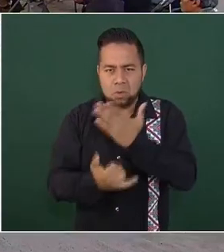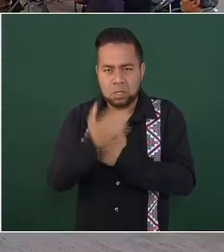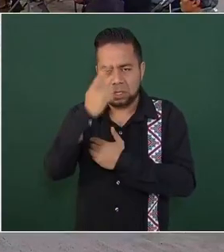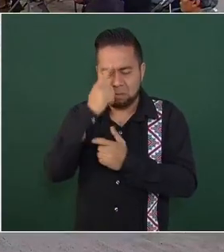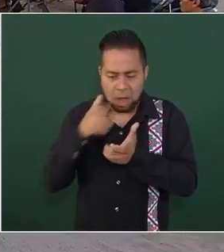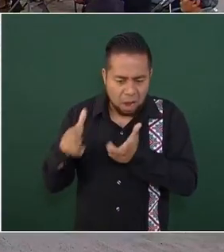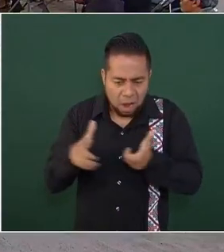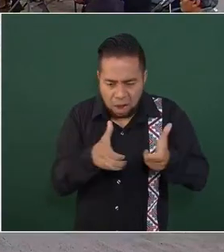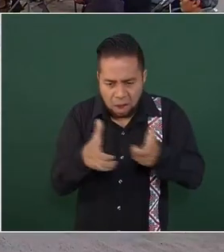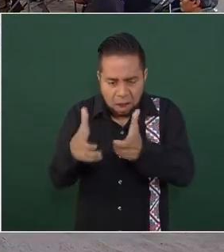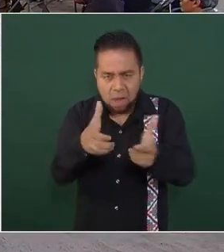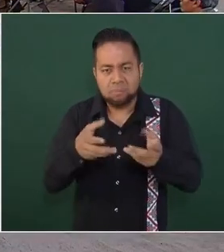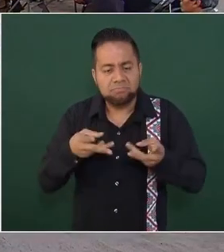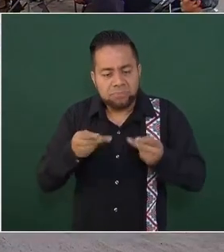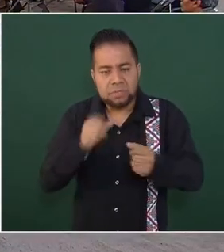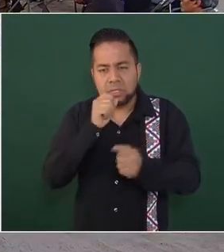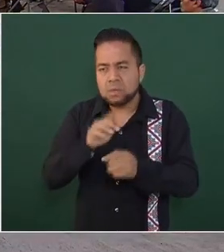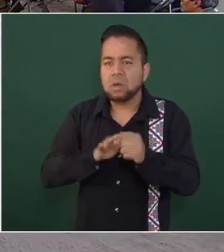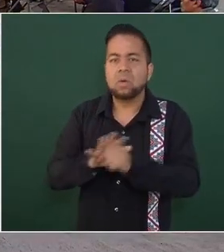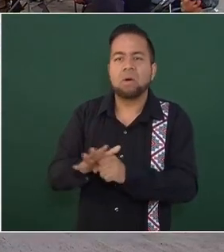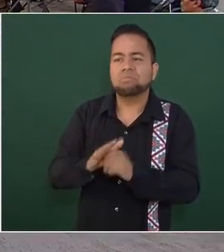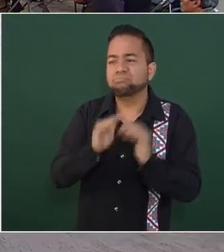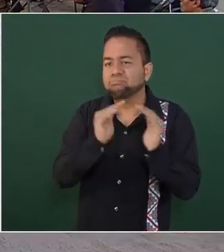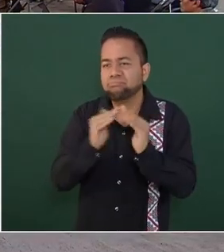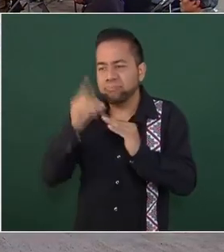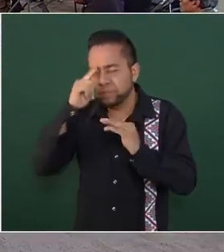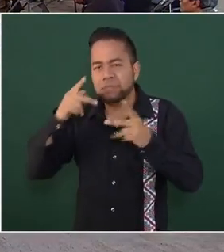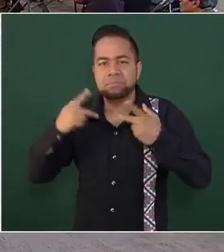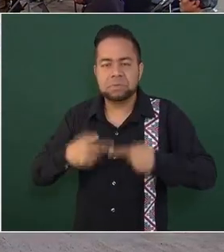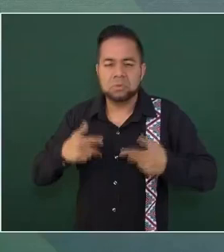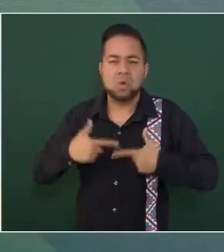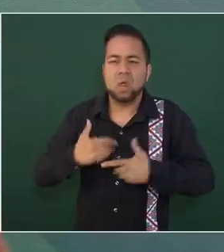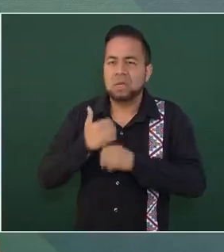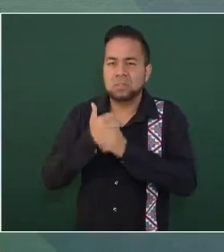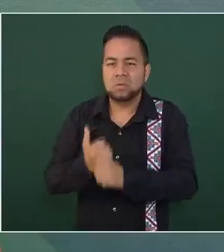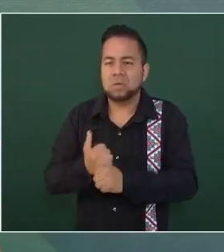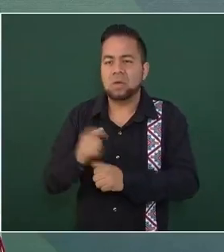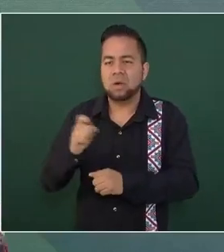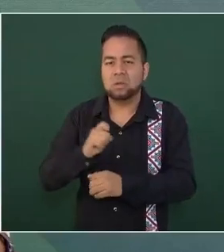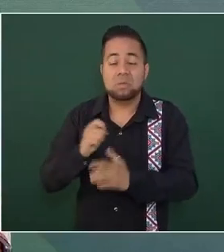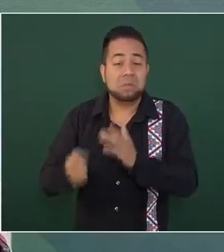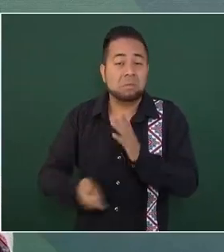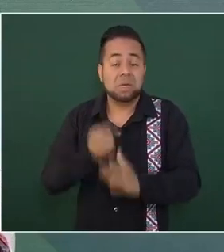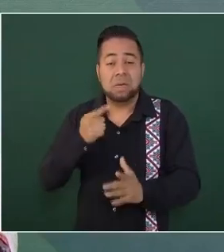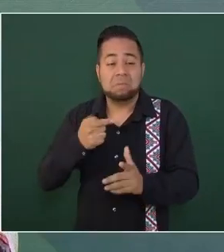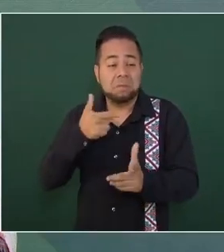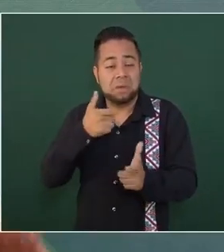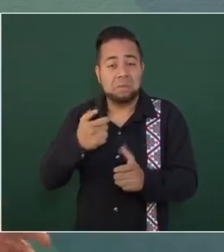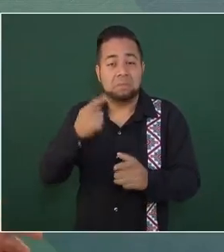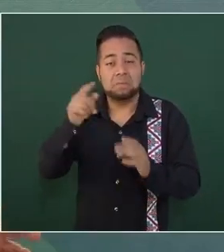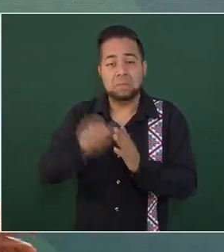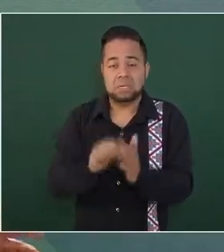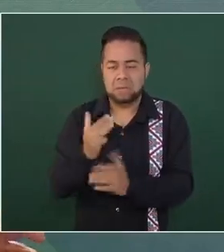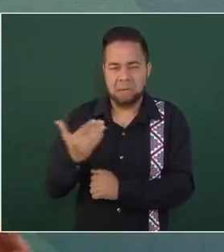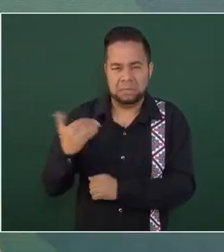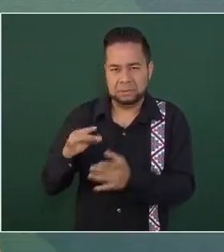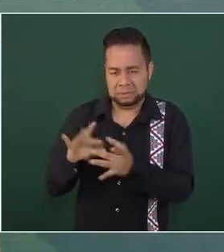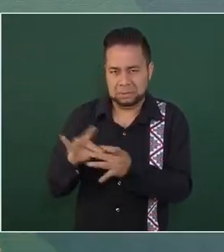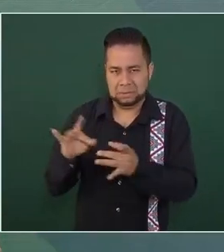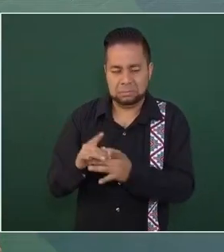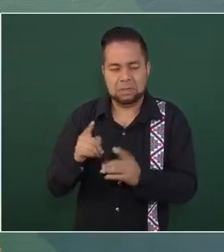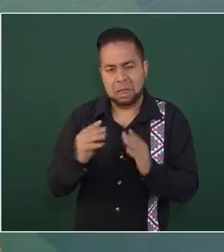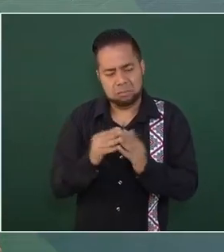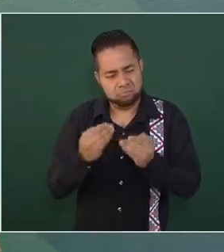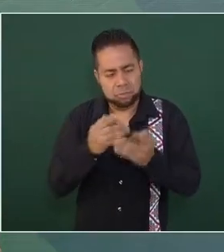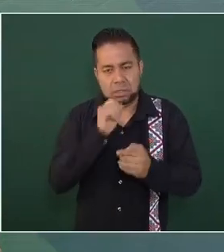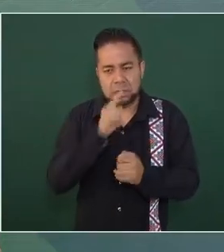carretero se gestionaron viviendas para los afectados del primer ataque ocurrido en el mes de mayo como lo comento y se